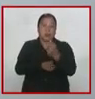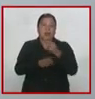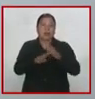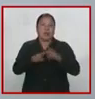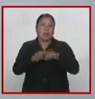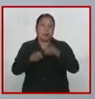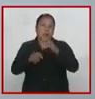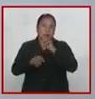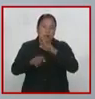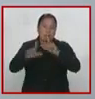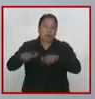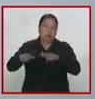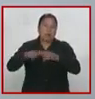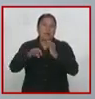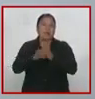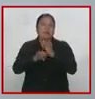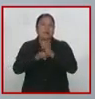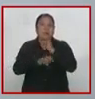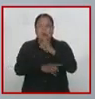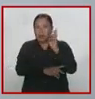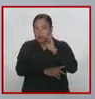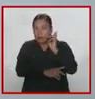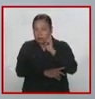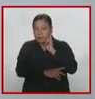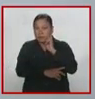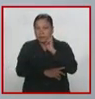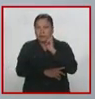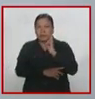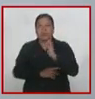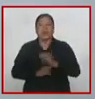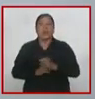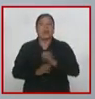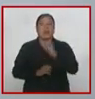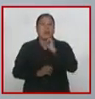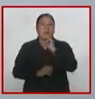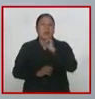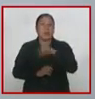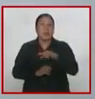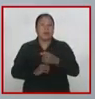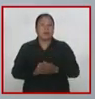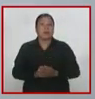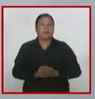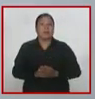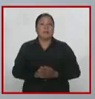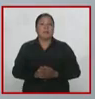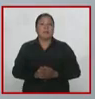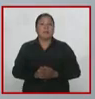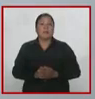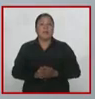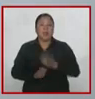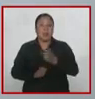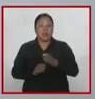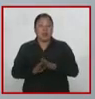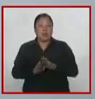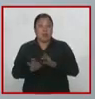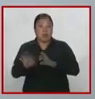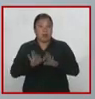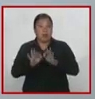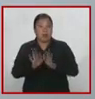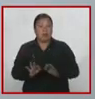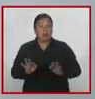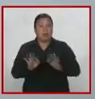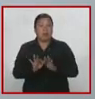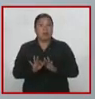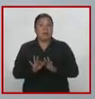redes sociales y también en frecuencias radiofónicas comentarle también que en esta noche por la labor y tan importante que el